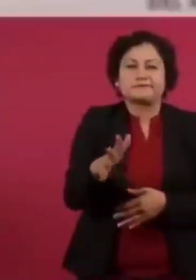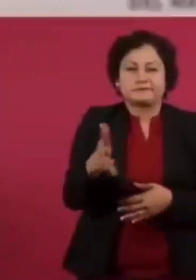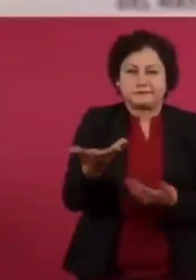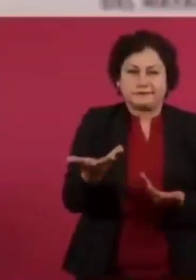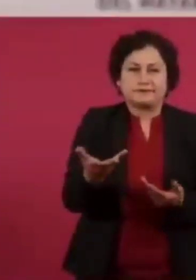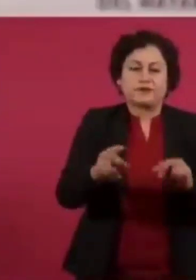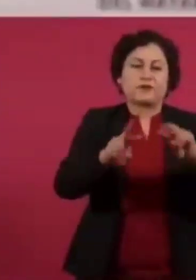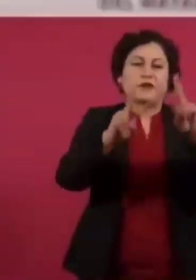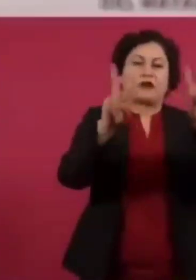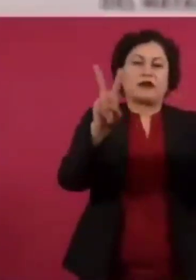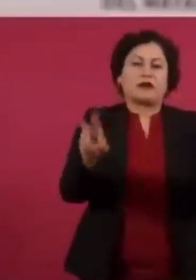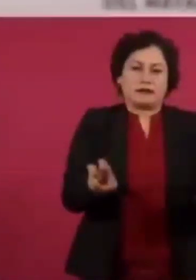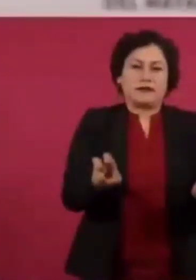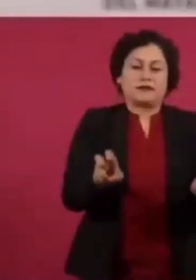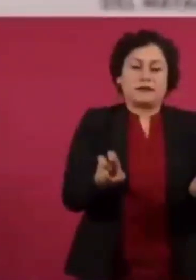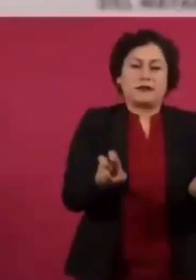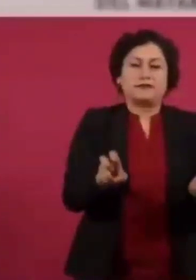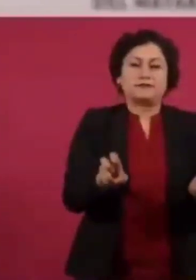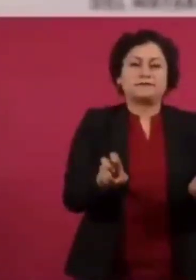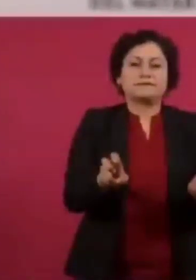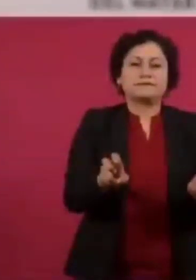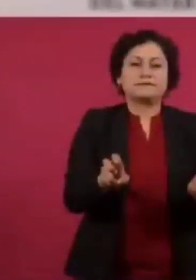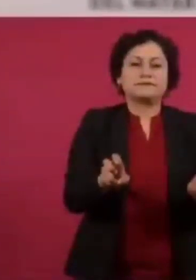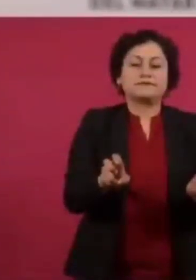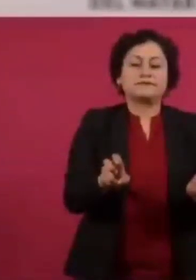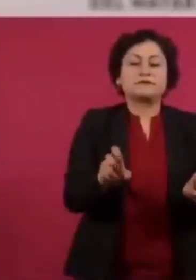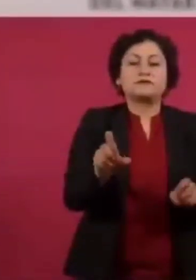Es como la libertad del zorro en el gallinero.